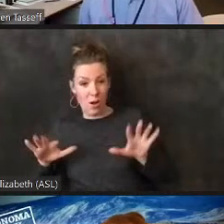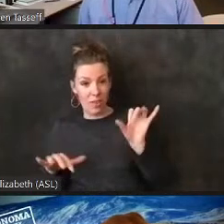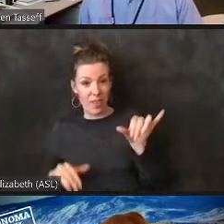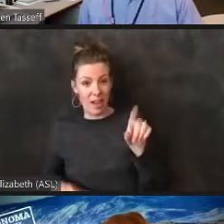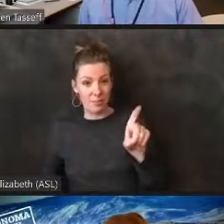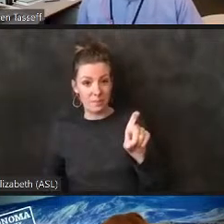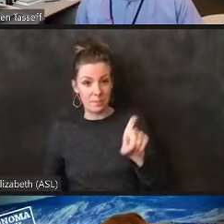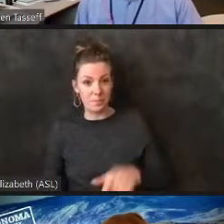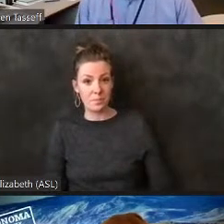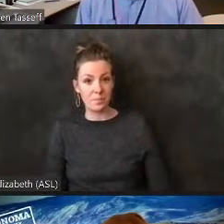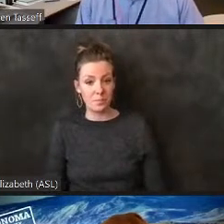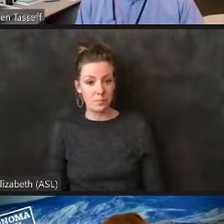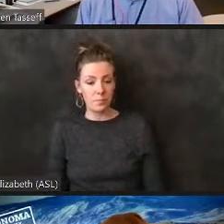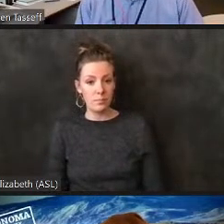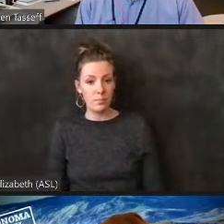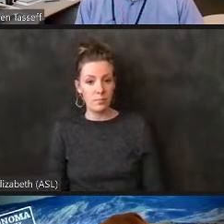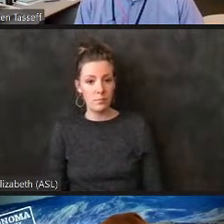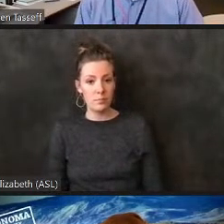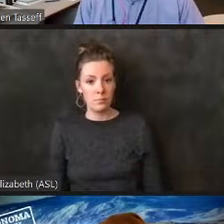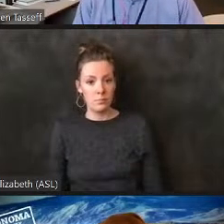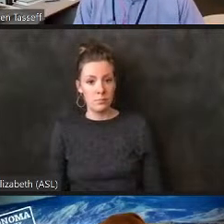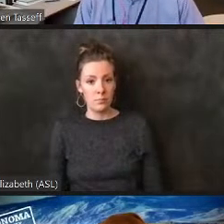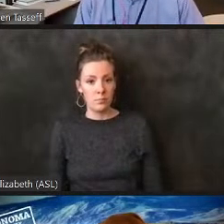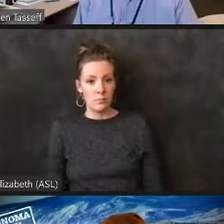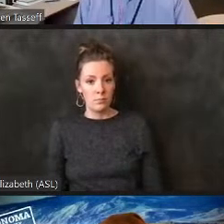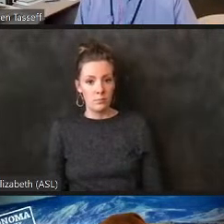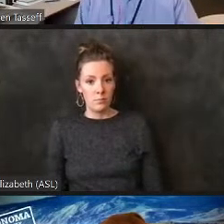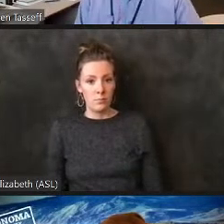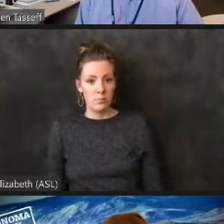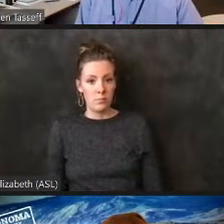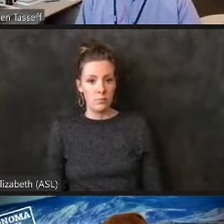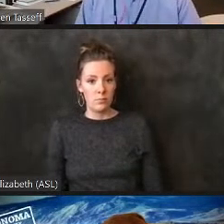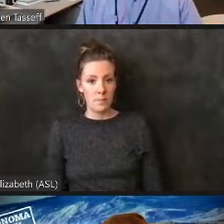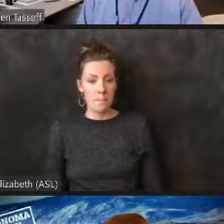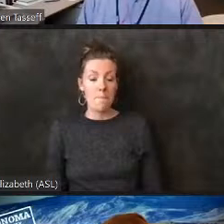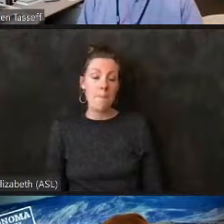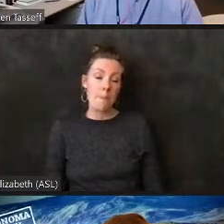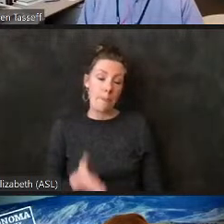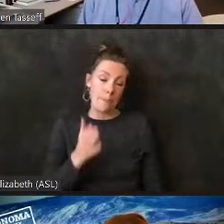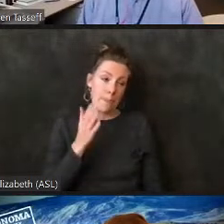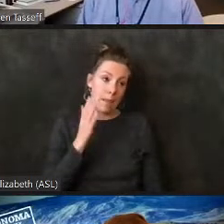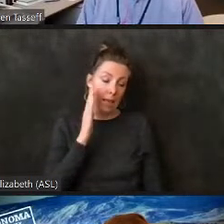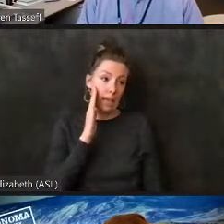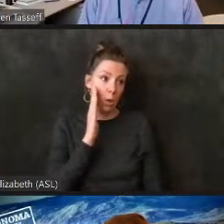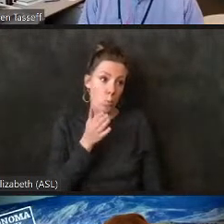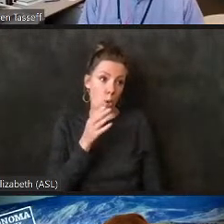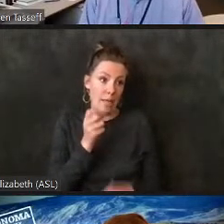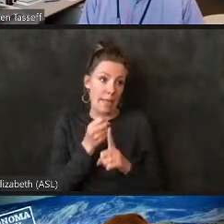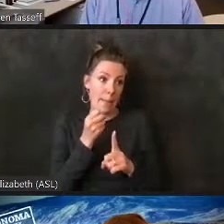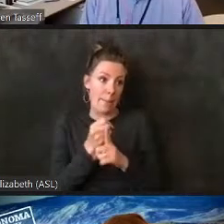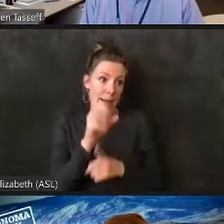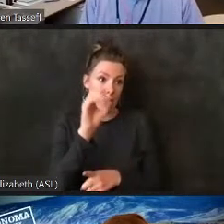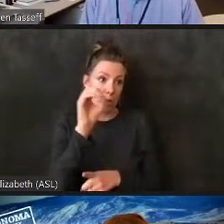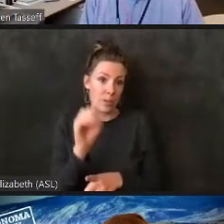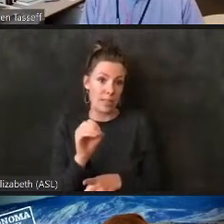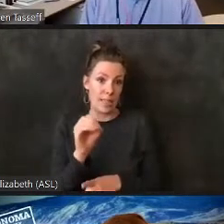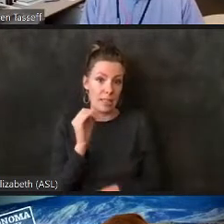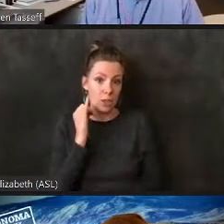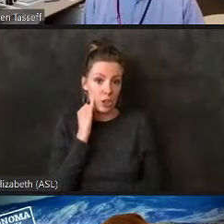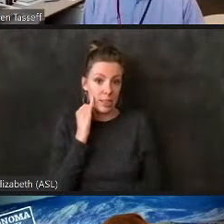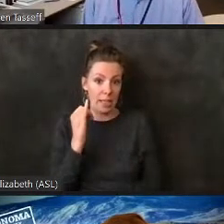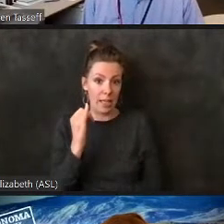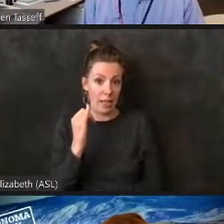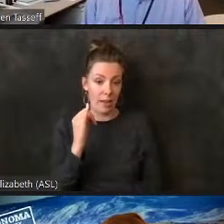afectando esa marca, ¿verdad? De 100%. Y definitivamente esa marca